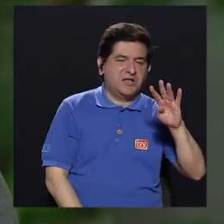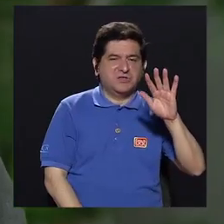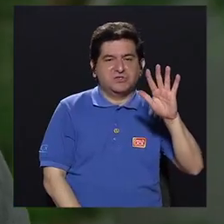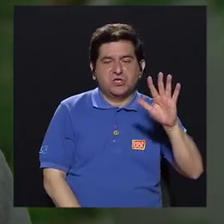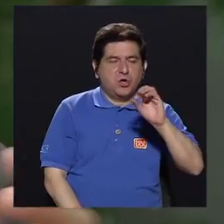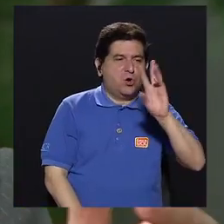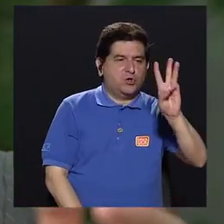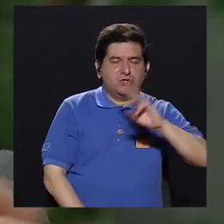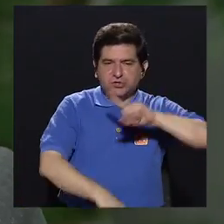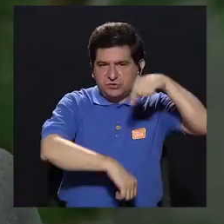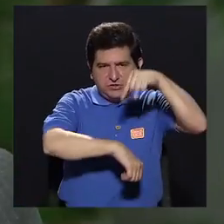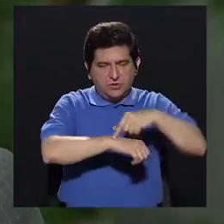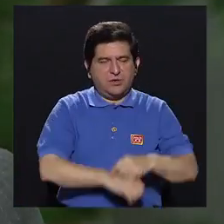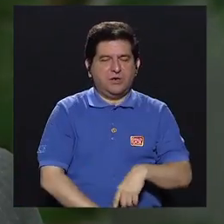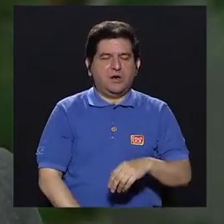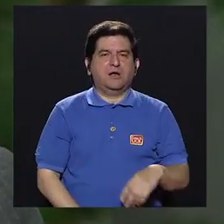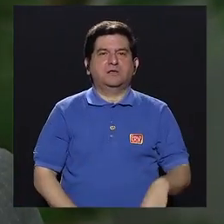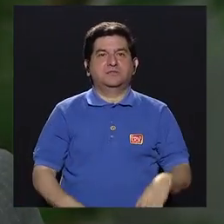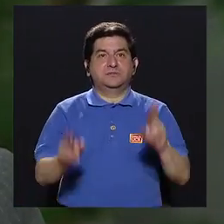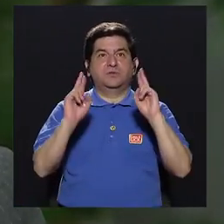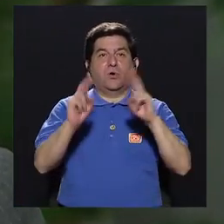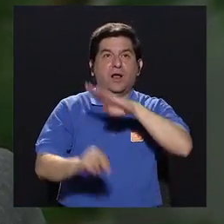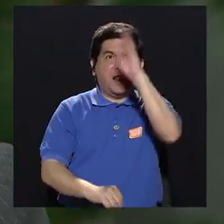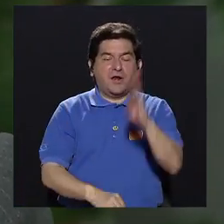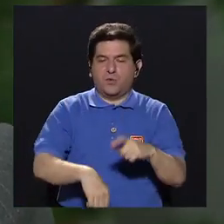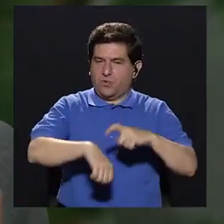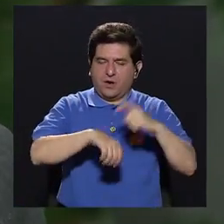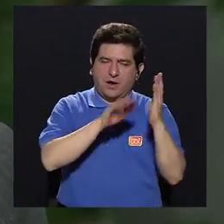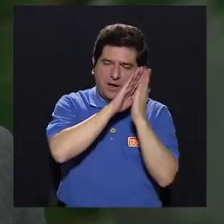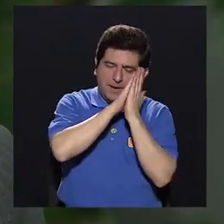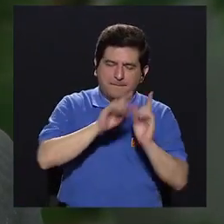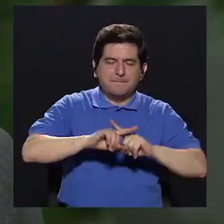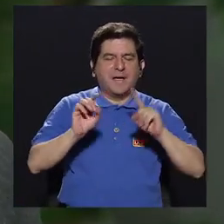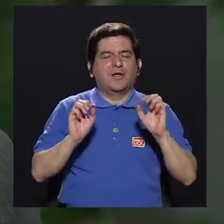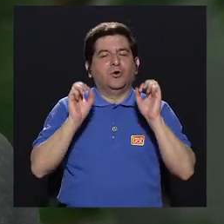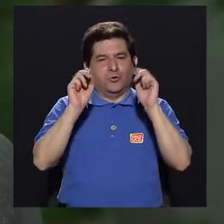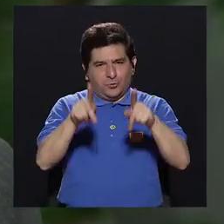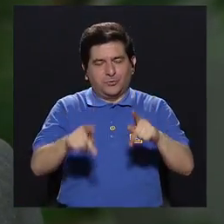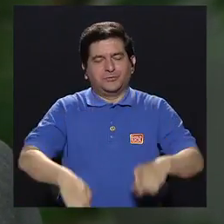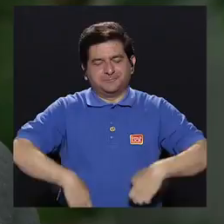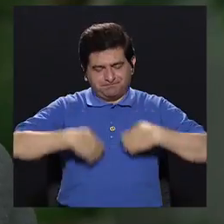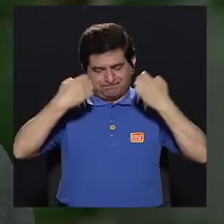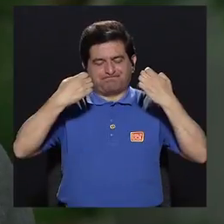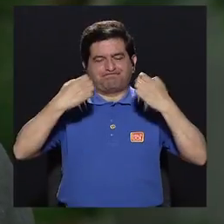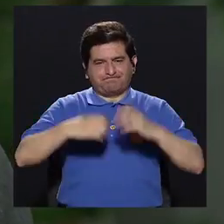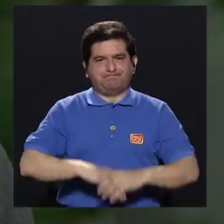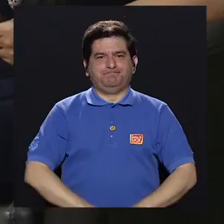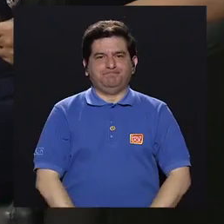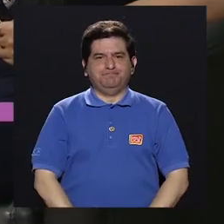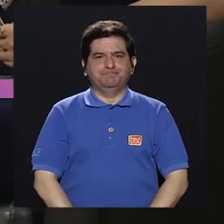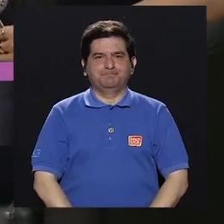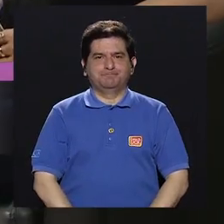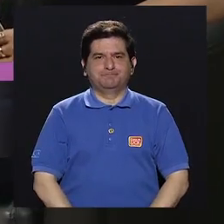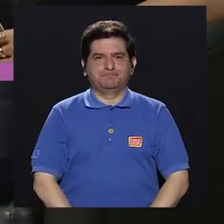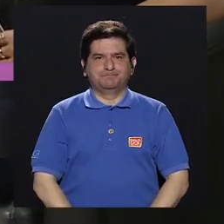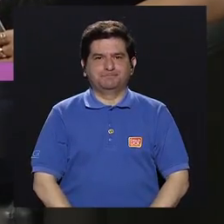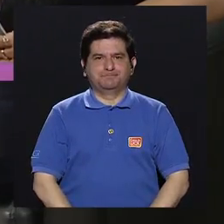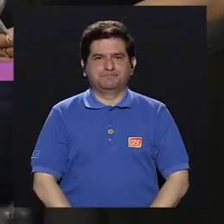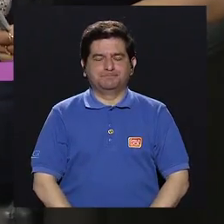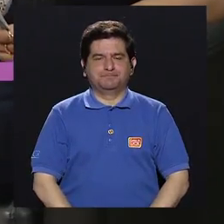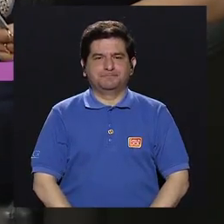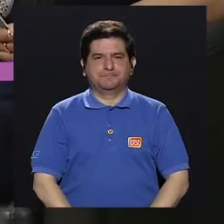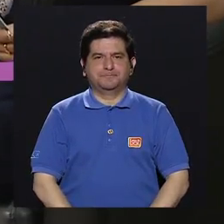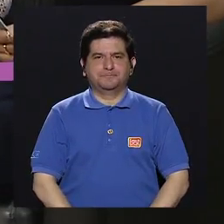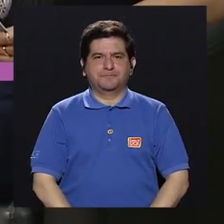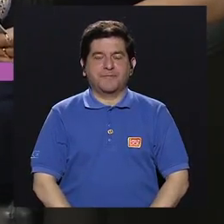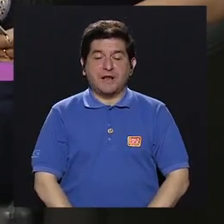¿verdad? Entonces, ojalá nunca nos llegue a pasar mientras estamos durmiendo, pero existe una posibilidad de que esto suceda. Y, a